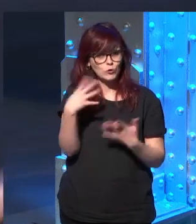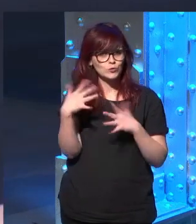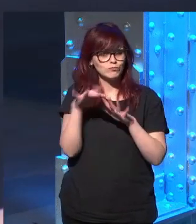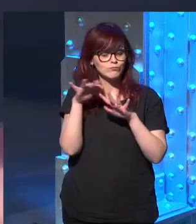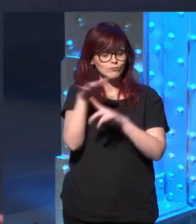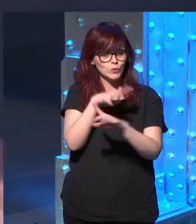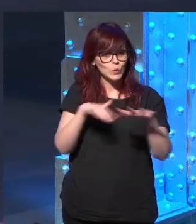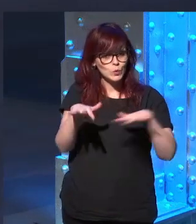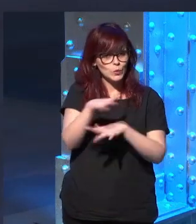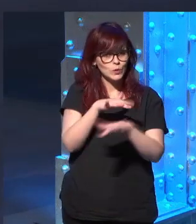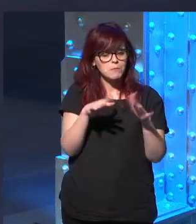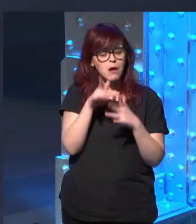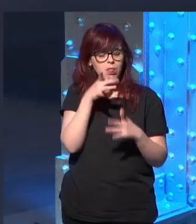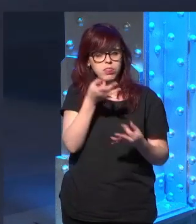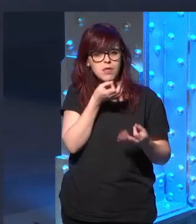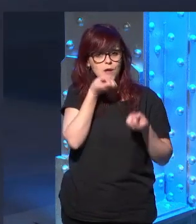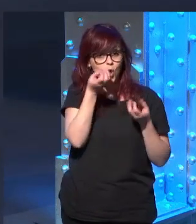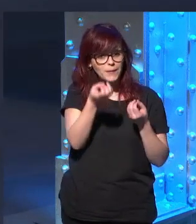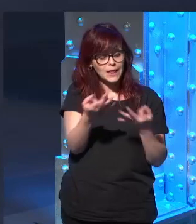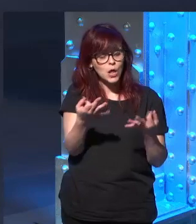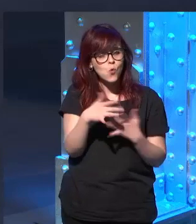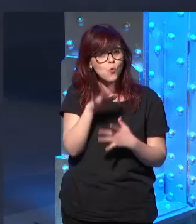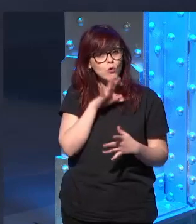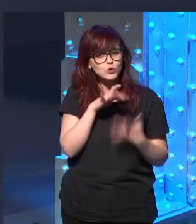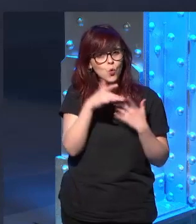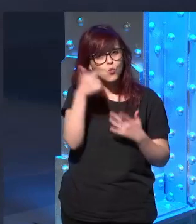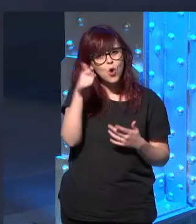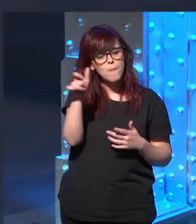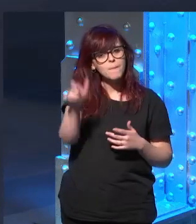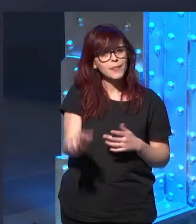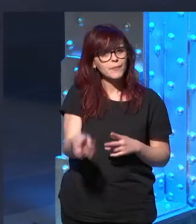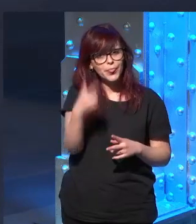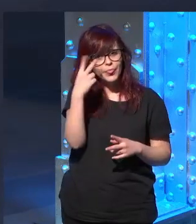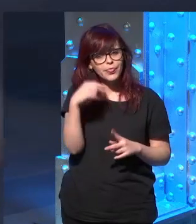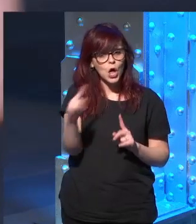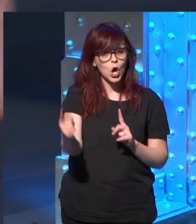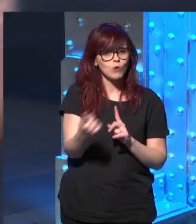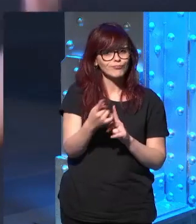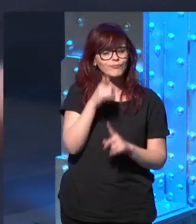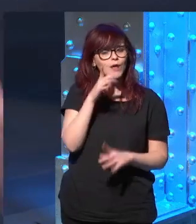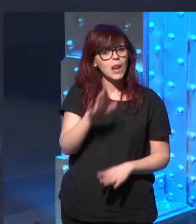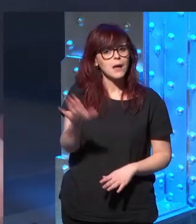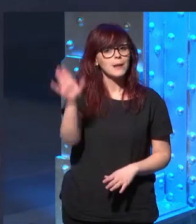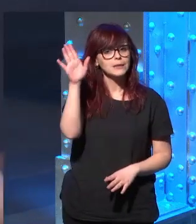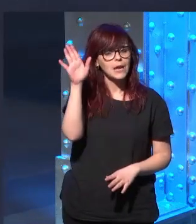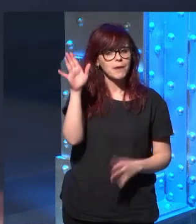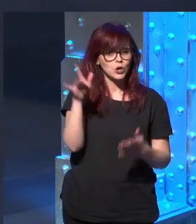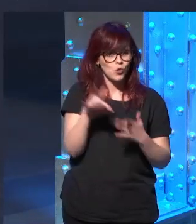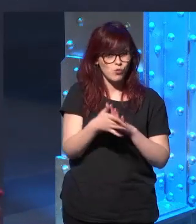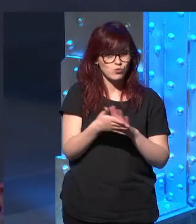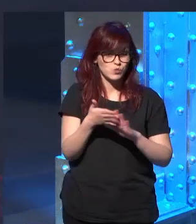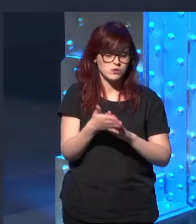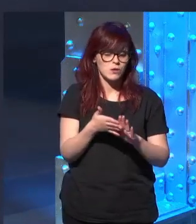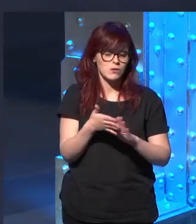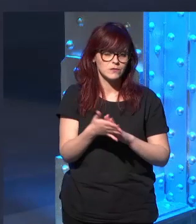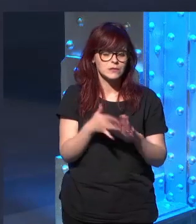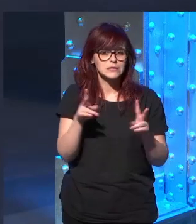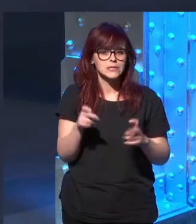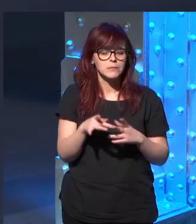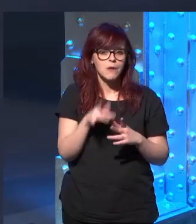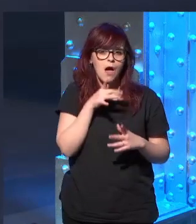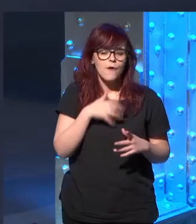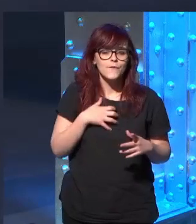curiosamente, es que lo tengo que comentar porque me pareció precioso, un hombre ciego levantó la mano en ese encuentro en el que comentaban después cómo había sido ver